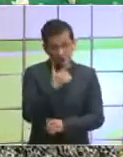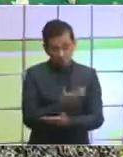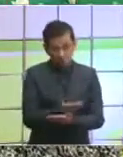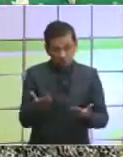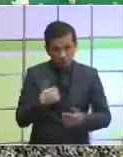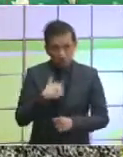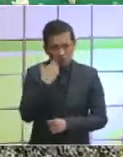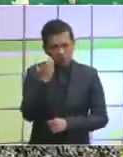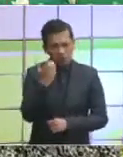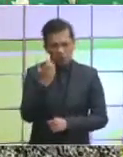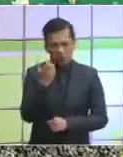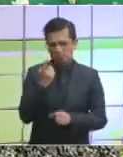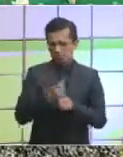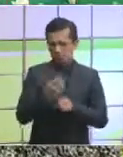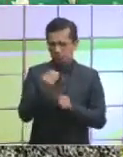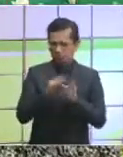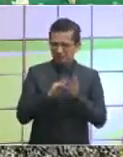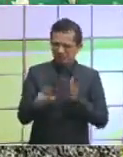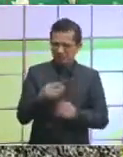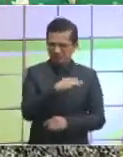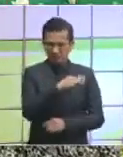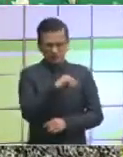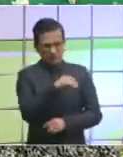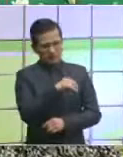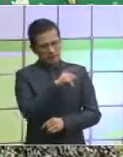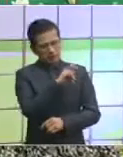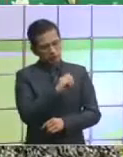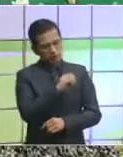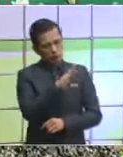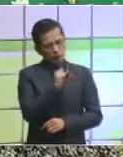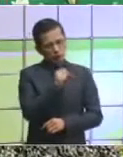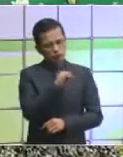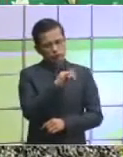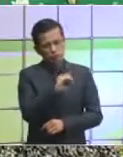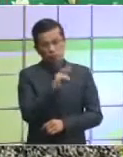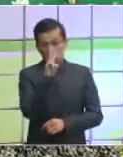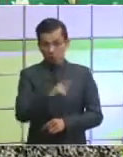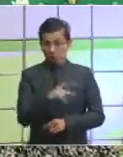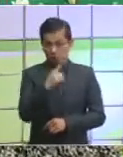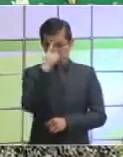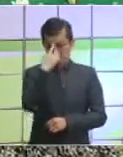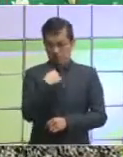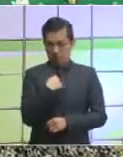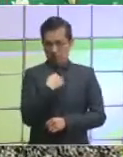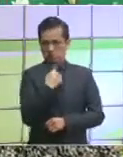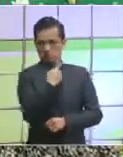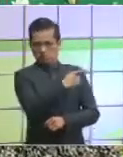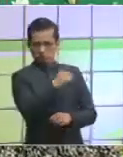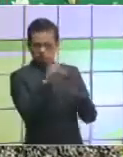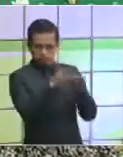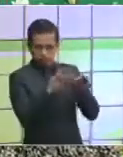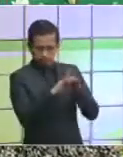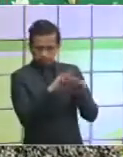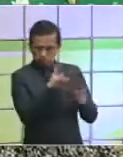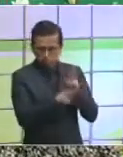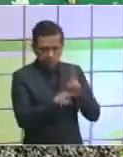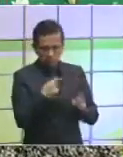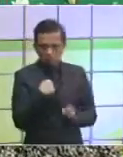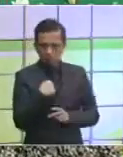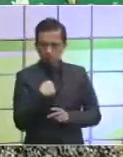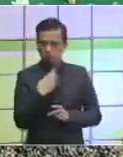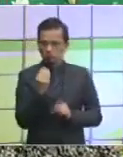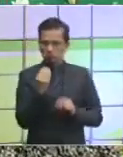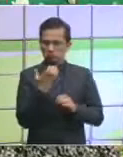agradecer mucho al ministro cossío a mí la verdad su plática me dejó con muchos